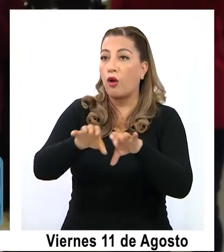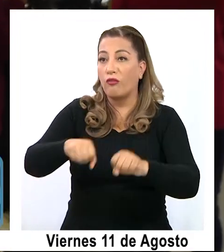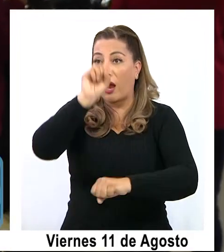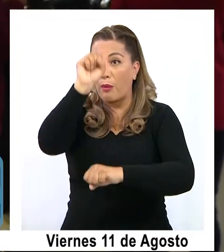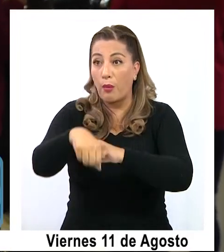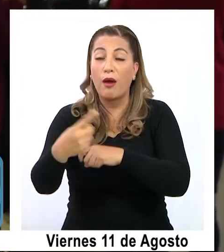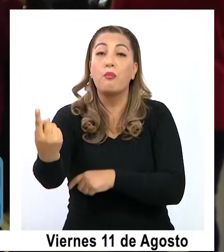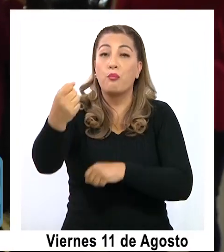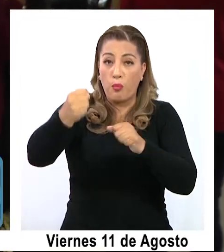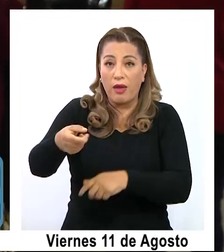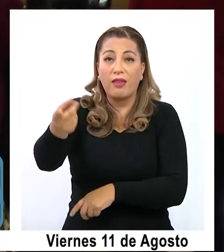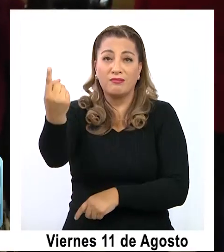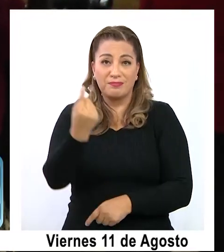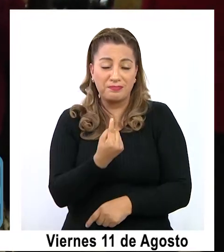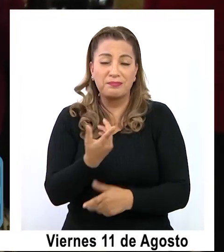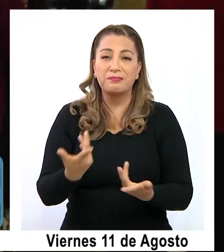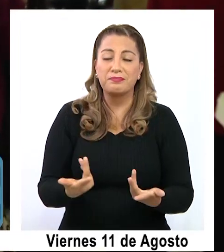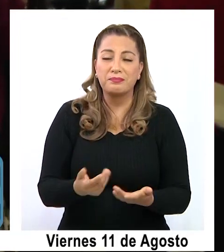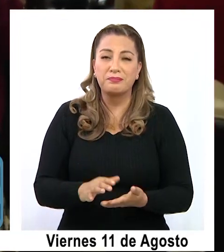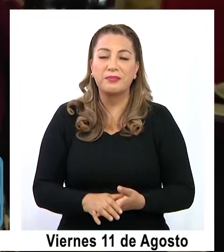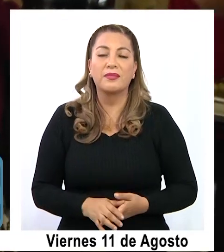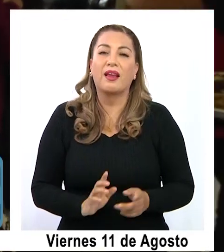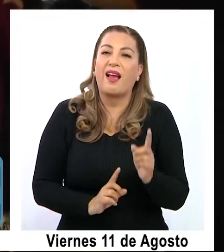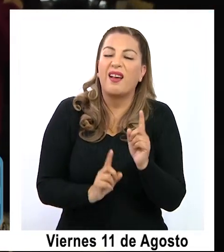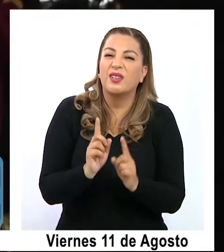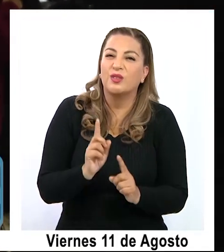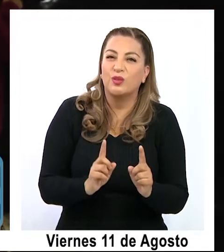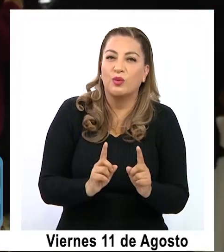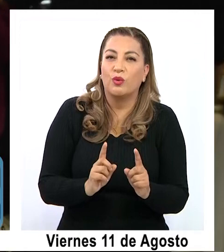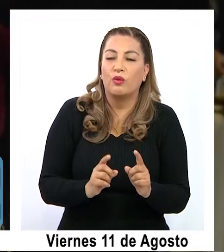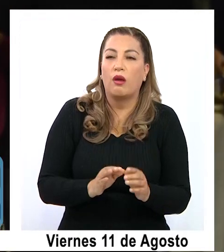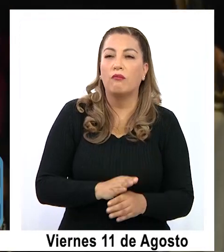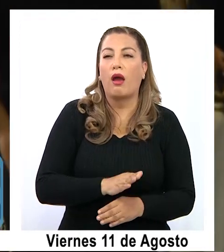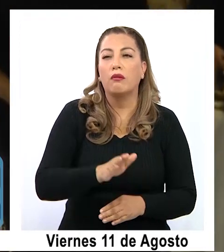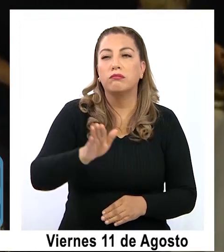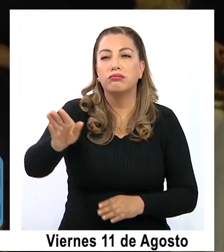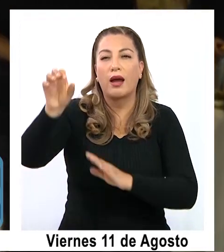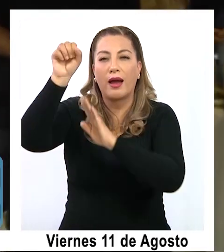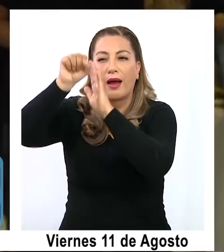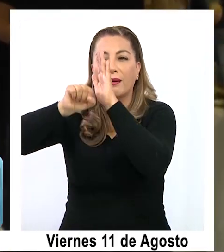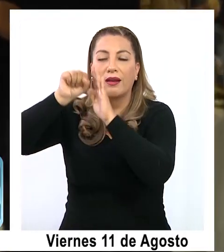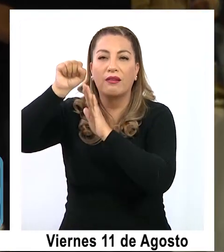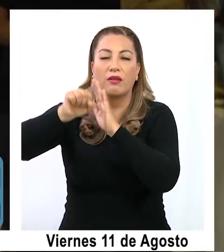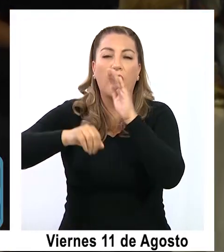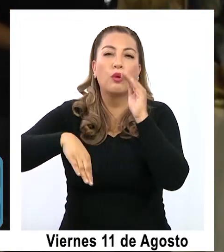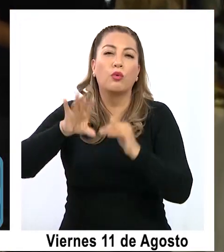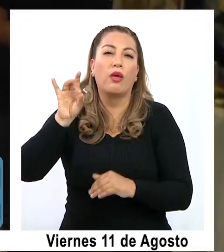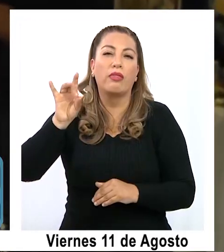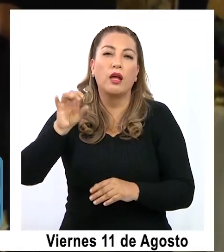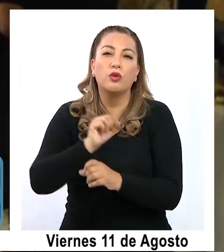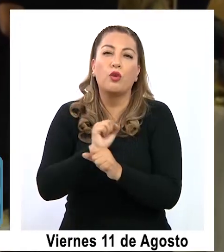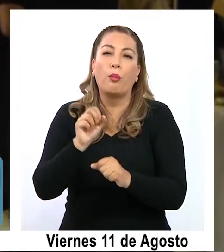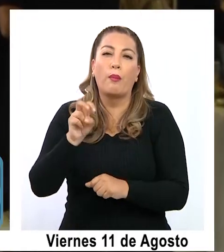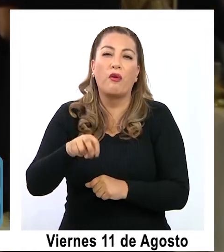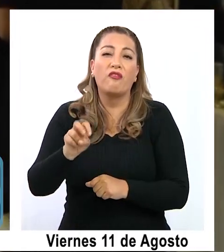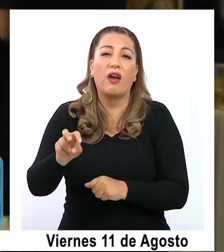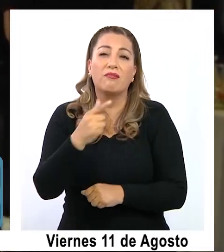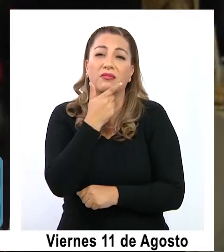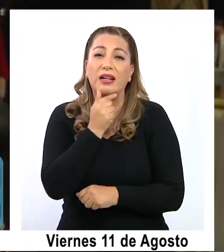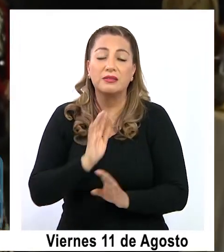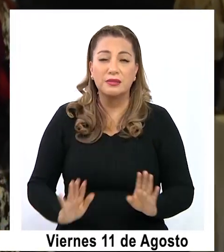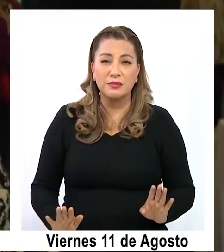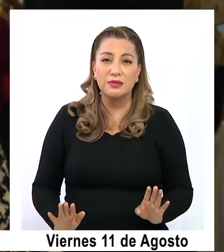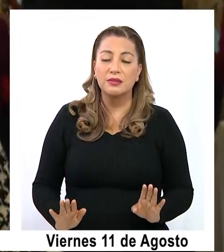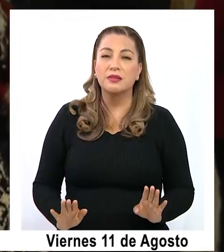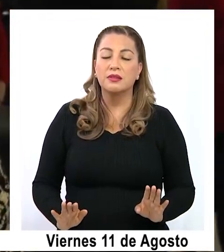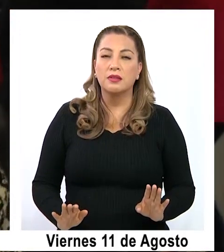de que la persona pueda asistir. En otros casos hay que ir a grabar, porque hay personas que ya tienen más edad, no se pueden movilizar muy fácilmente.